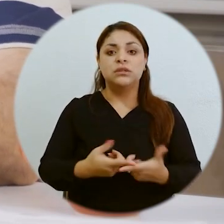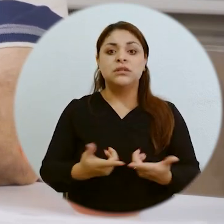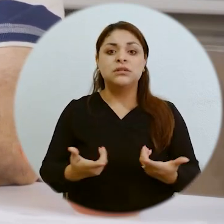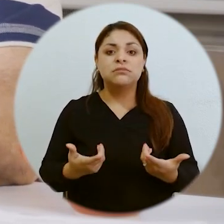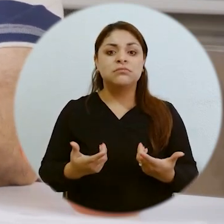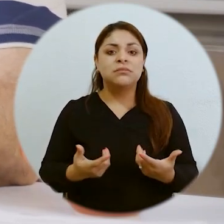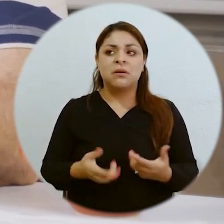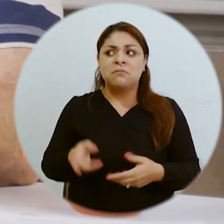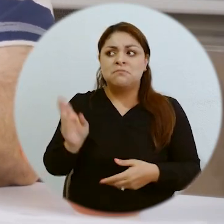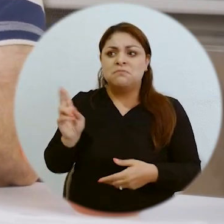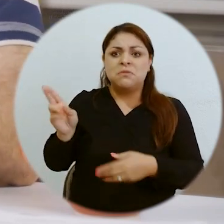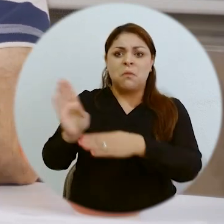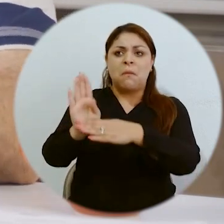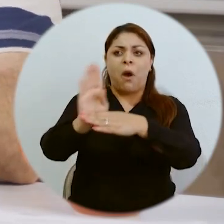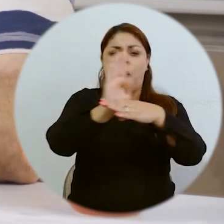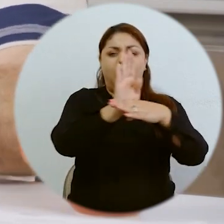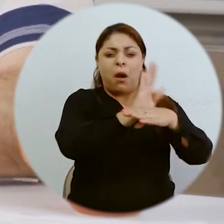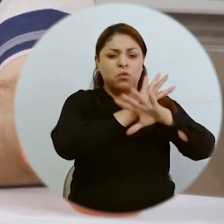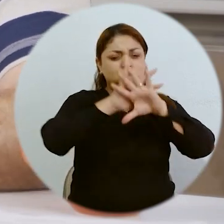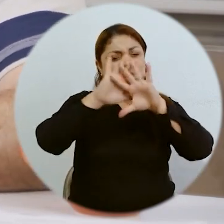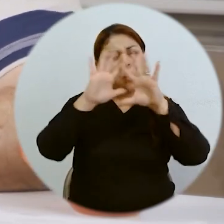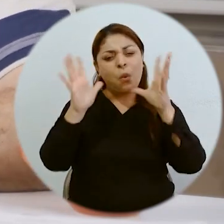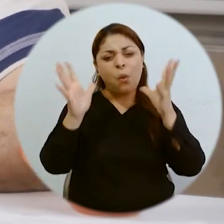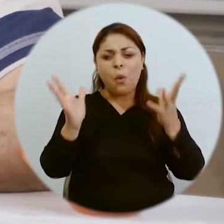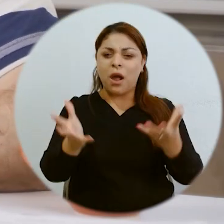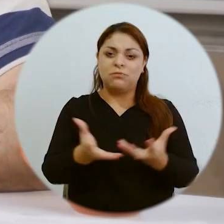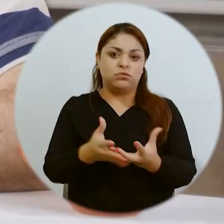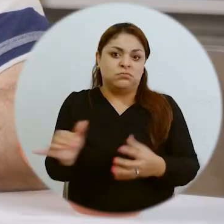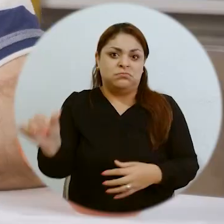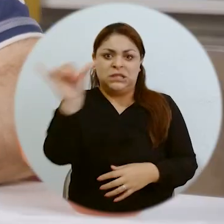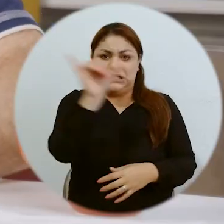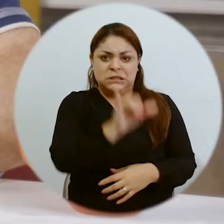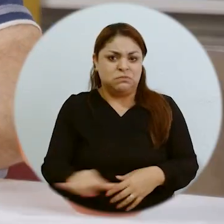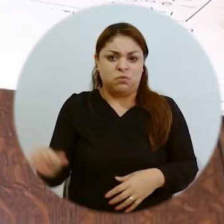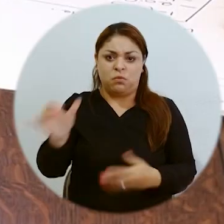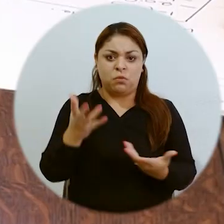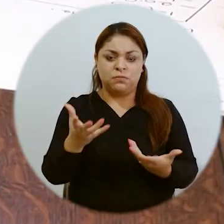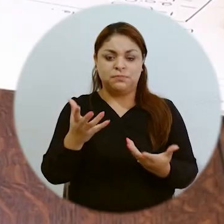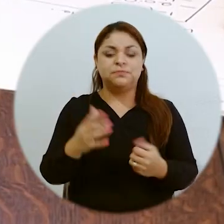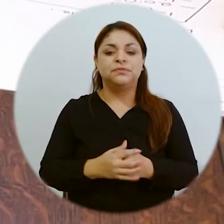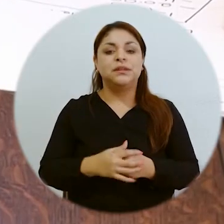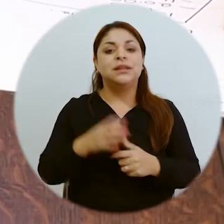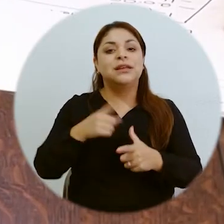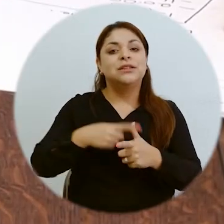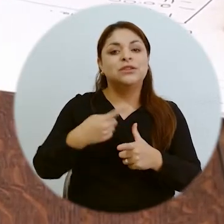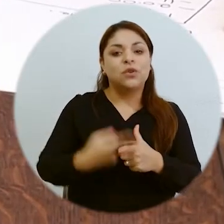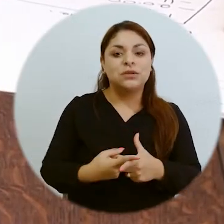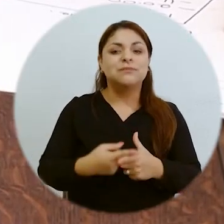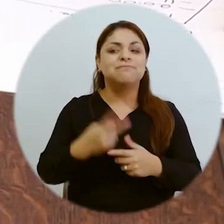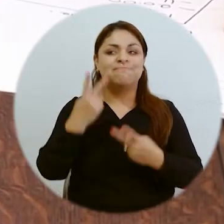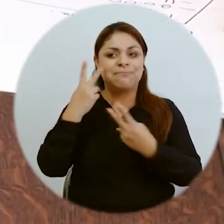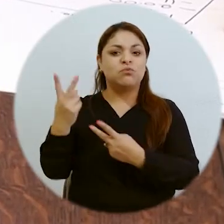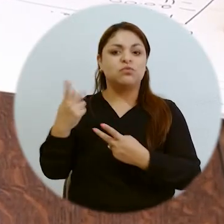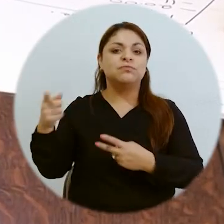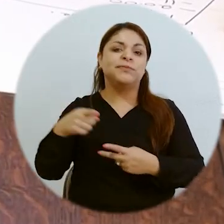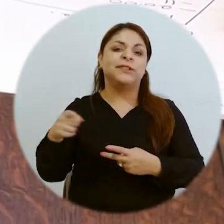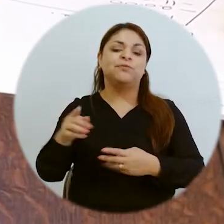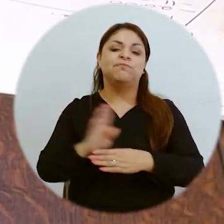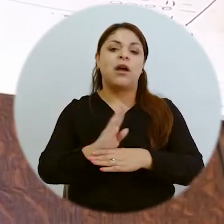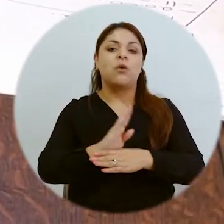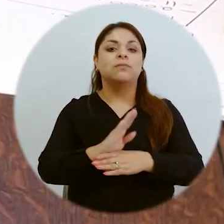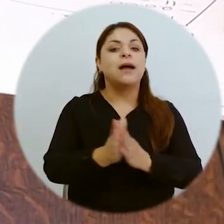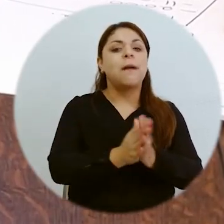hay dinero para consumo, sabiendo de las necesidades de la gente. Y la psicología sí que la saben usar los banqueros. Y cuando